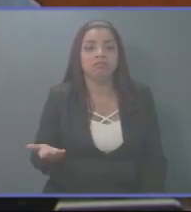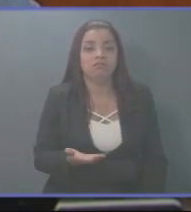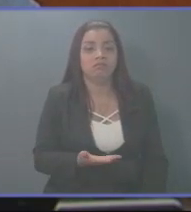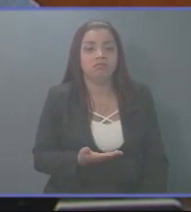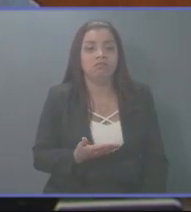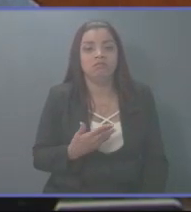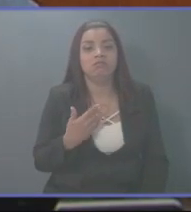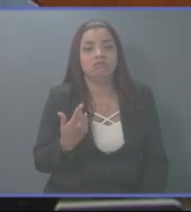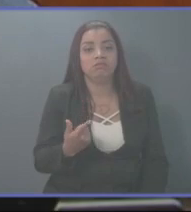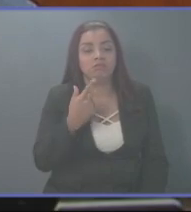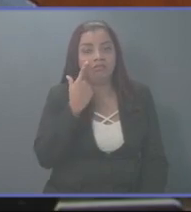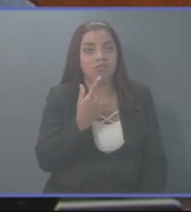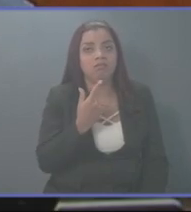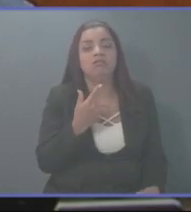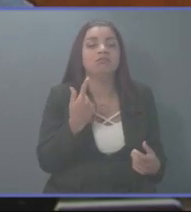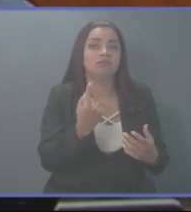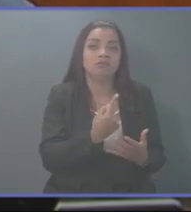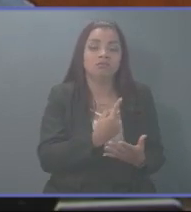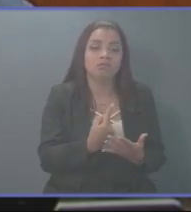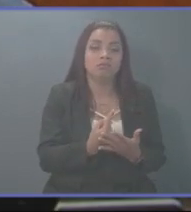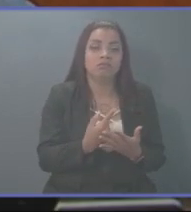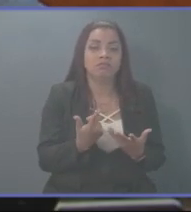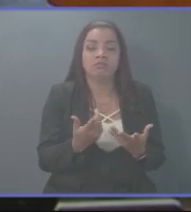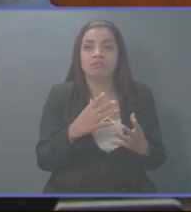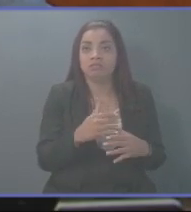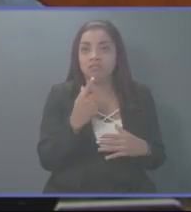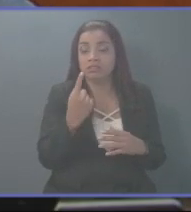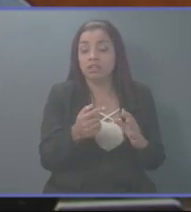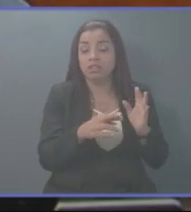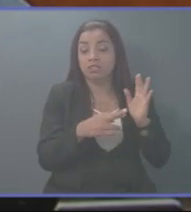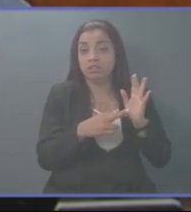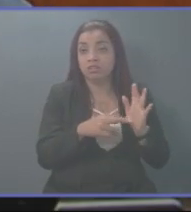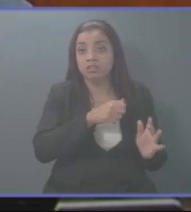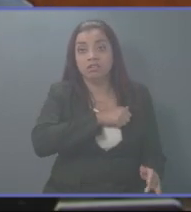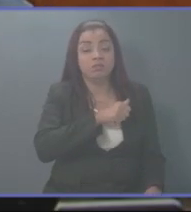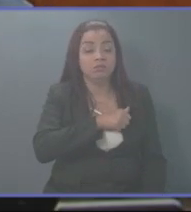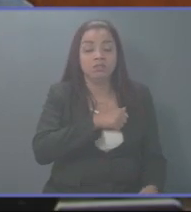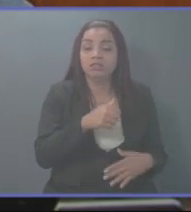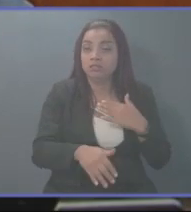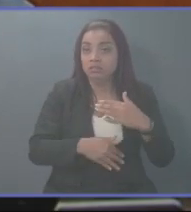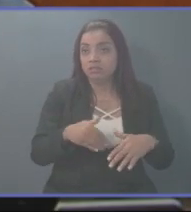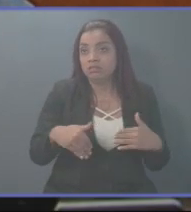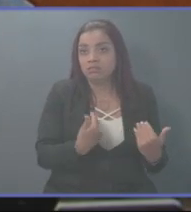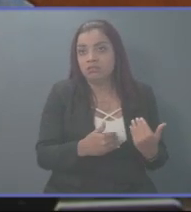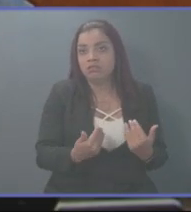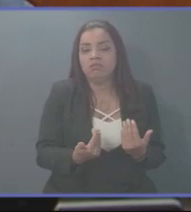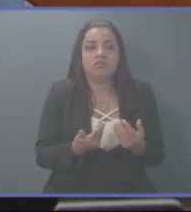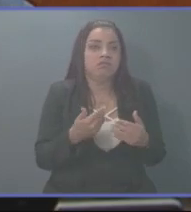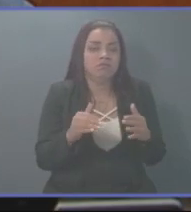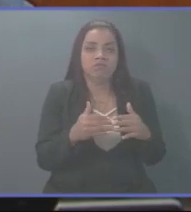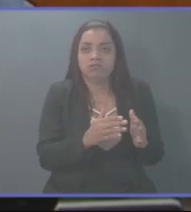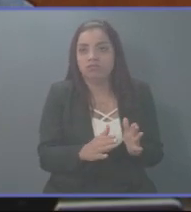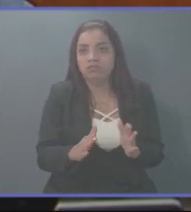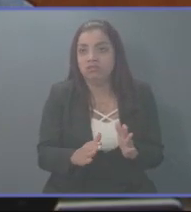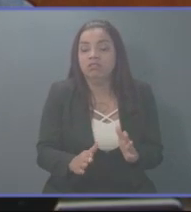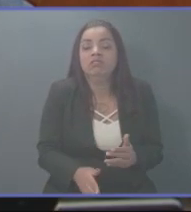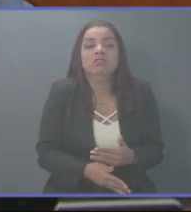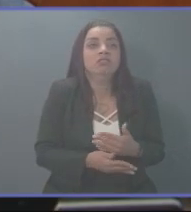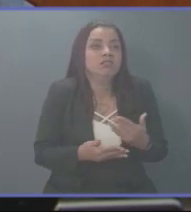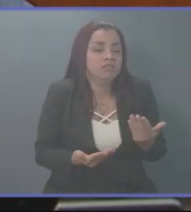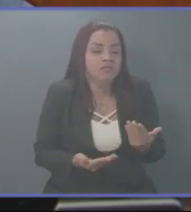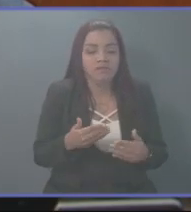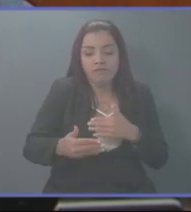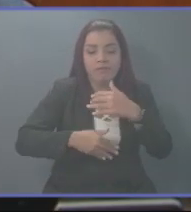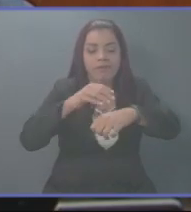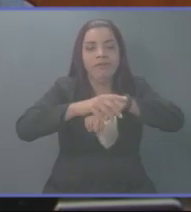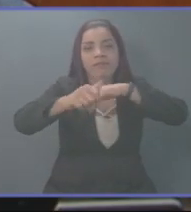Las personas desplazadas no serán tratadas como responsables del hecho sufrido ni de las consecuencias que le ocasionara el proceso